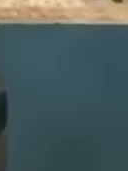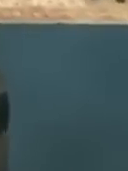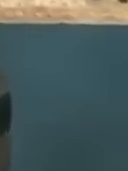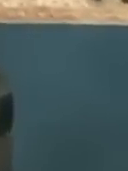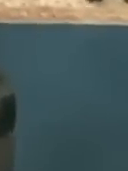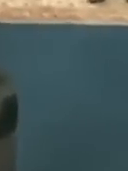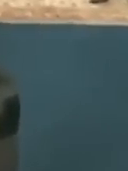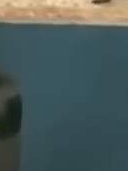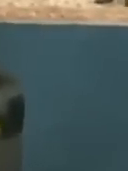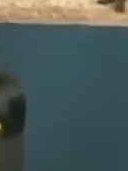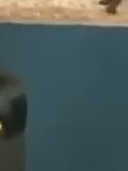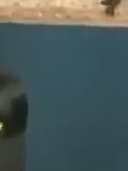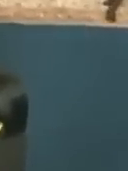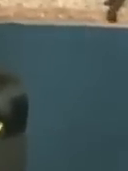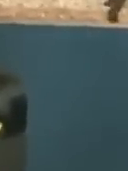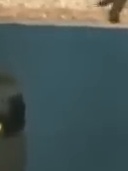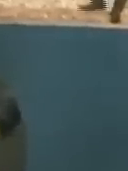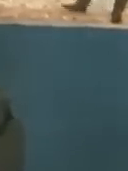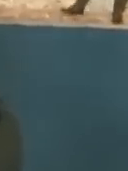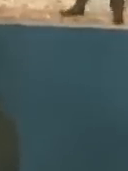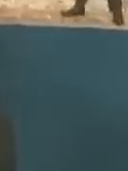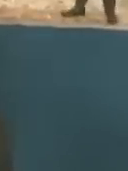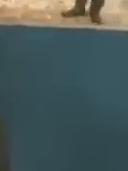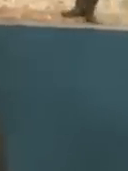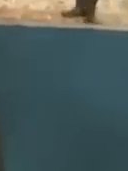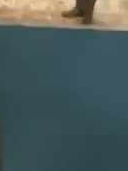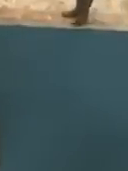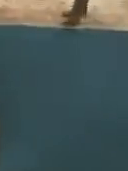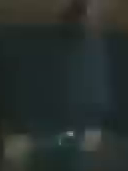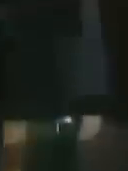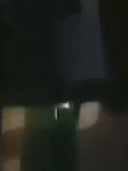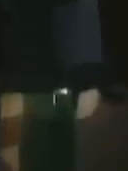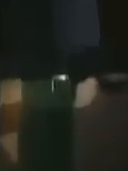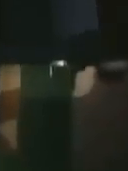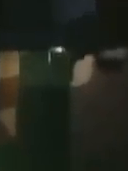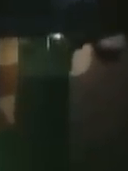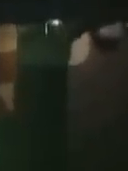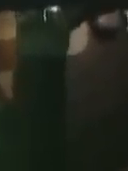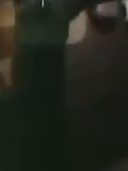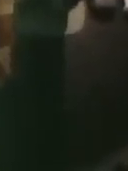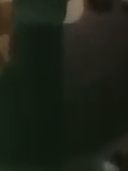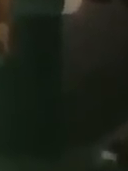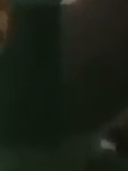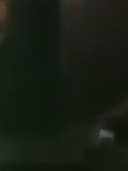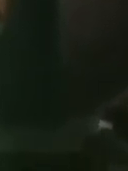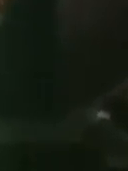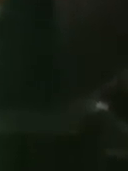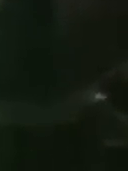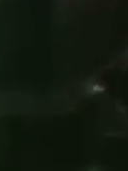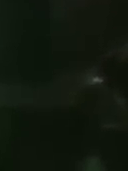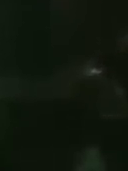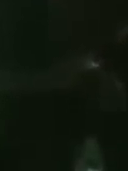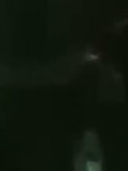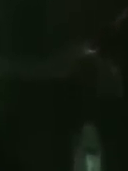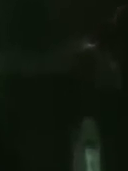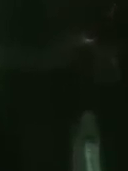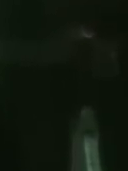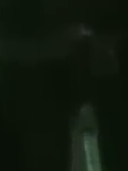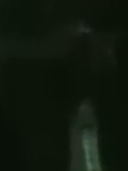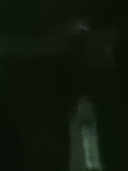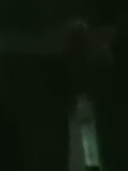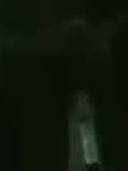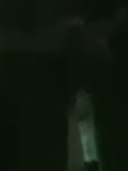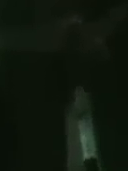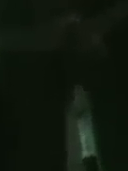de su gestión, misión cumplida, así le ha ratificado el presidente de la República, Nicolás Maduro, al excelentísimo señor Líbarón, quien ha cumplido